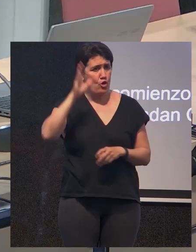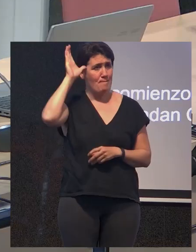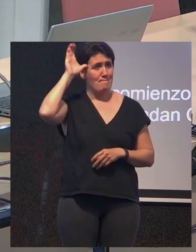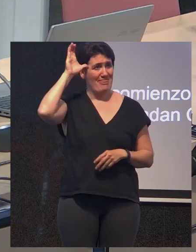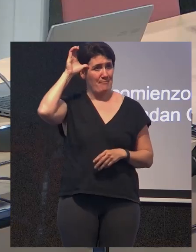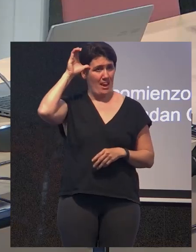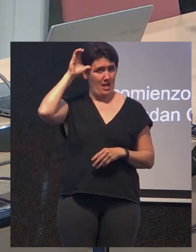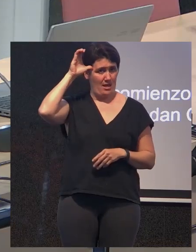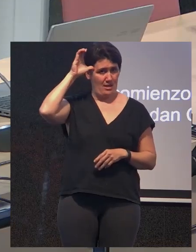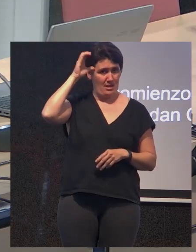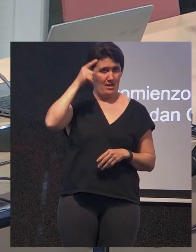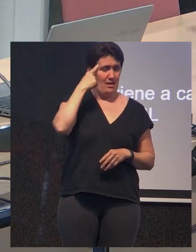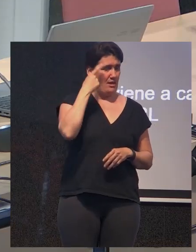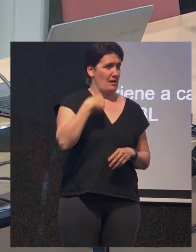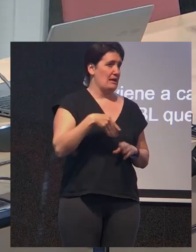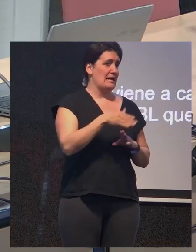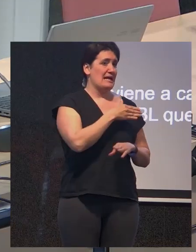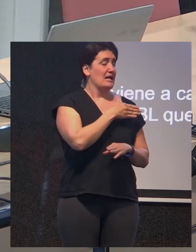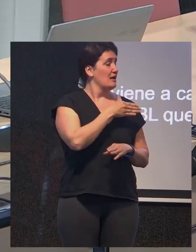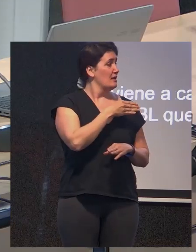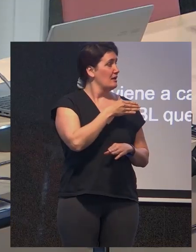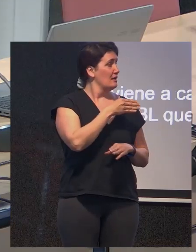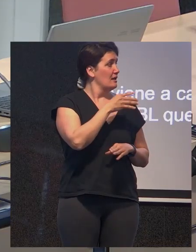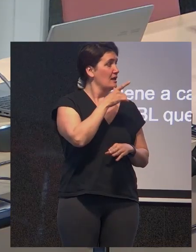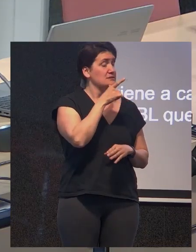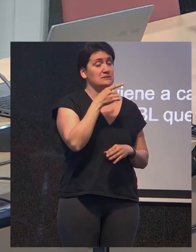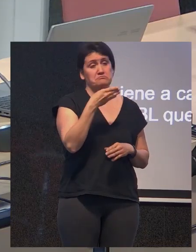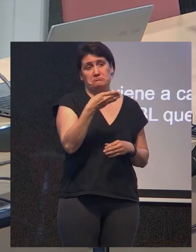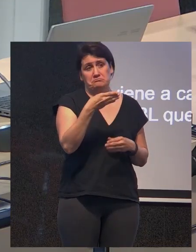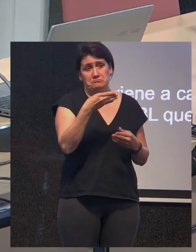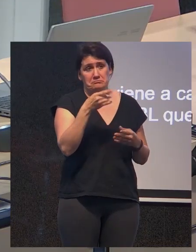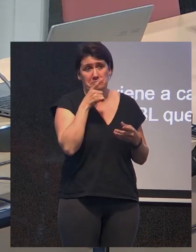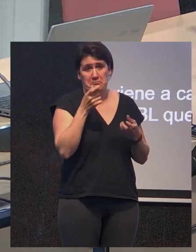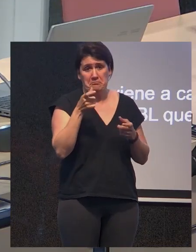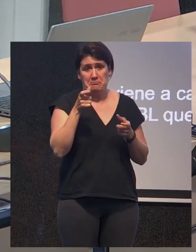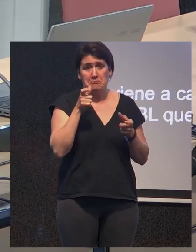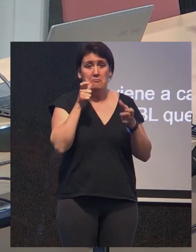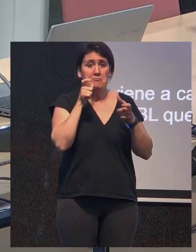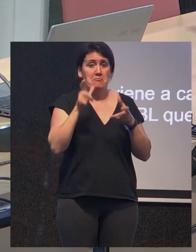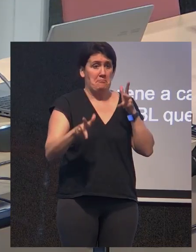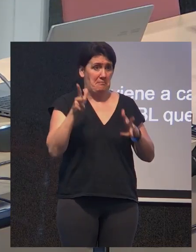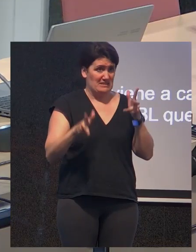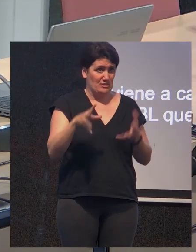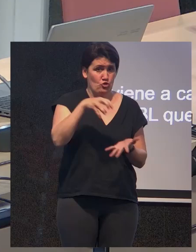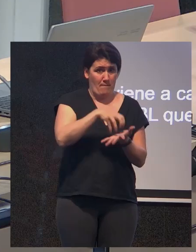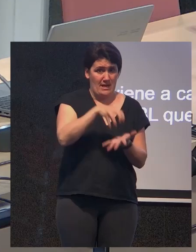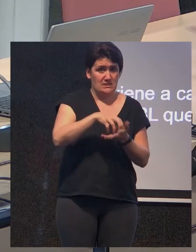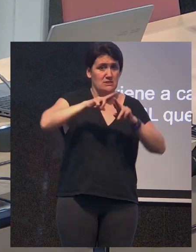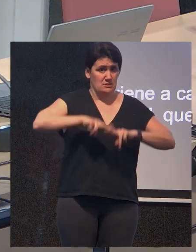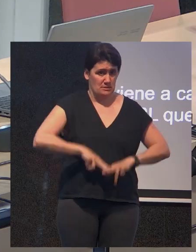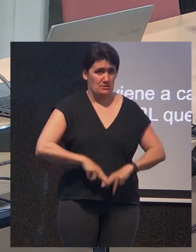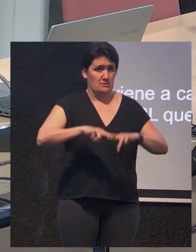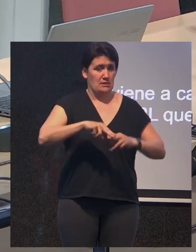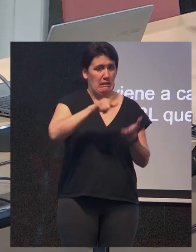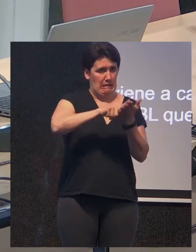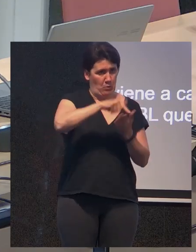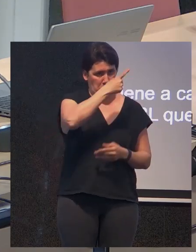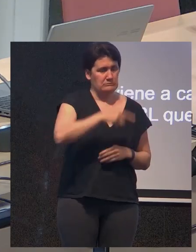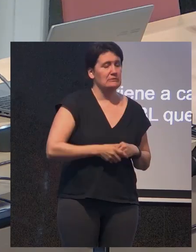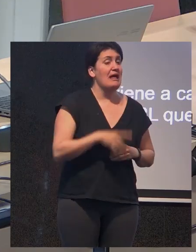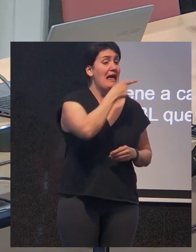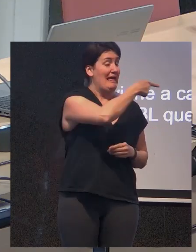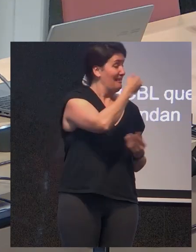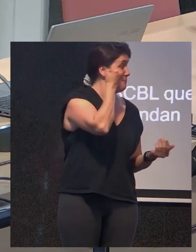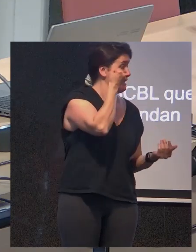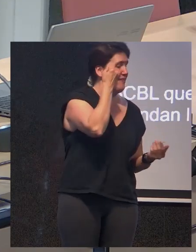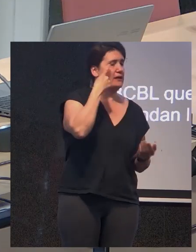Basque Center on Cognition, Brain and Language. Ahí Brendan lidera el equipo que trabaja sobre la